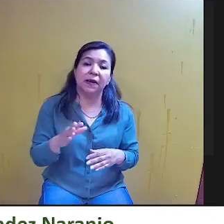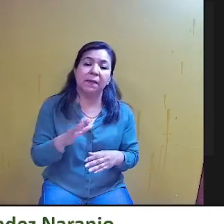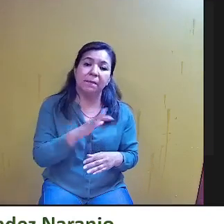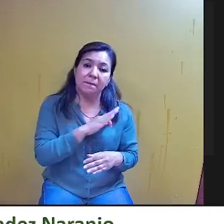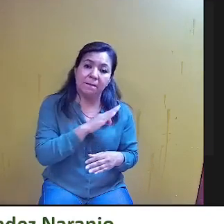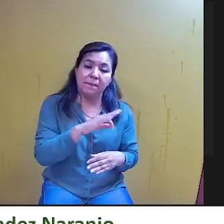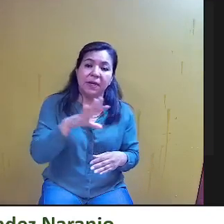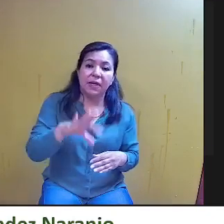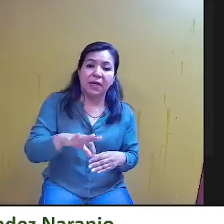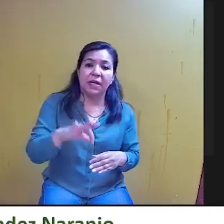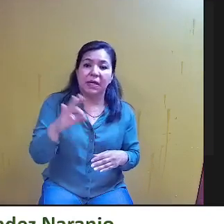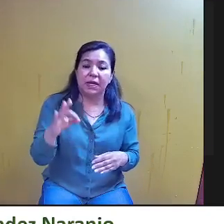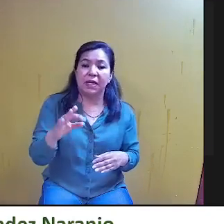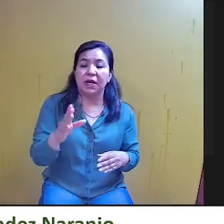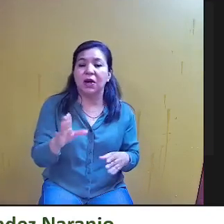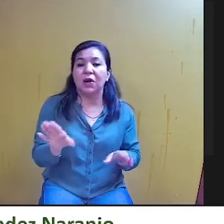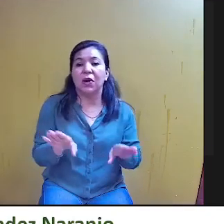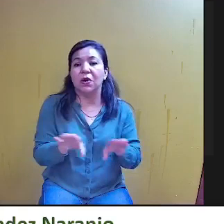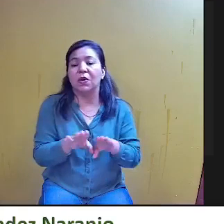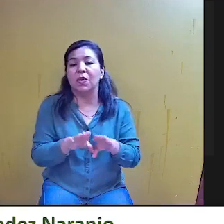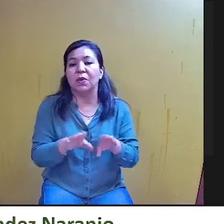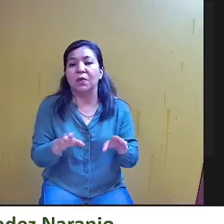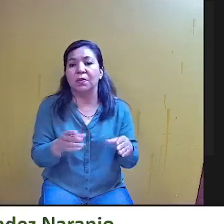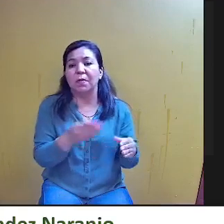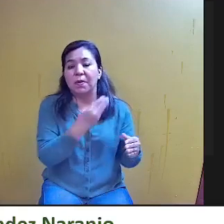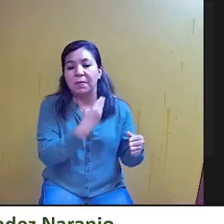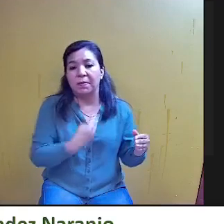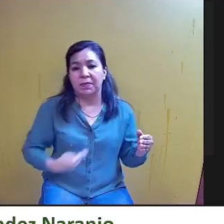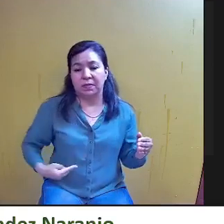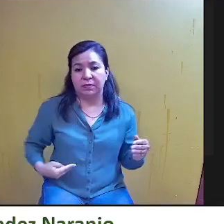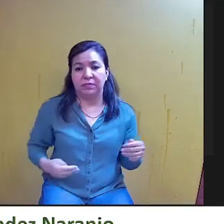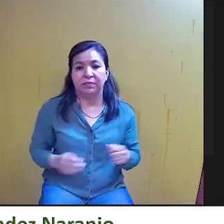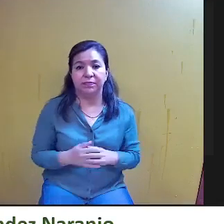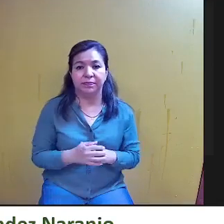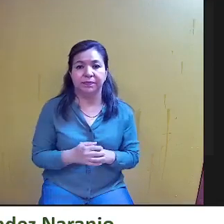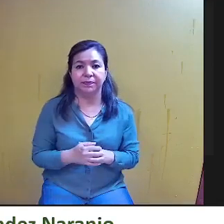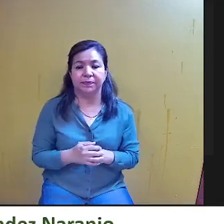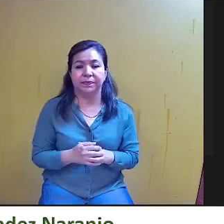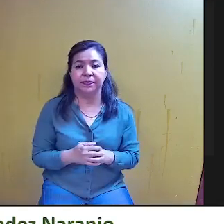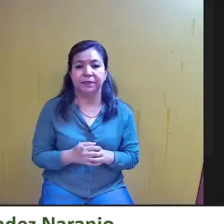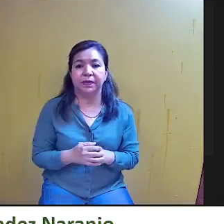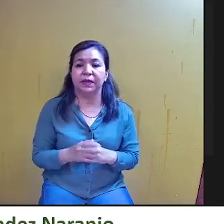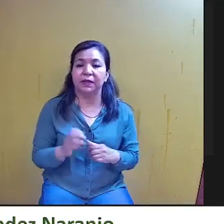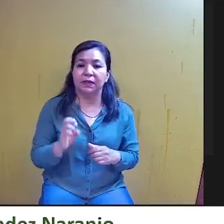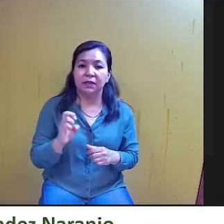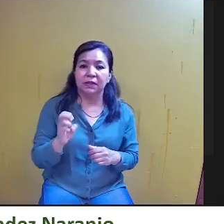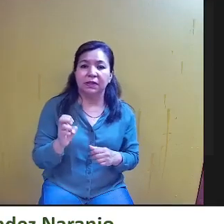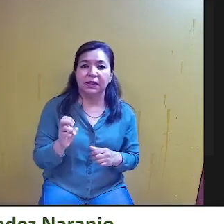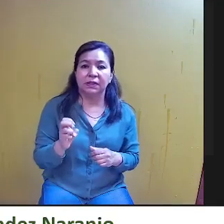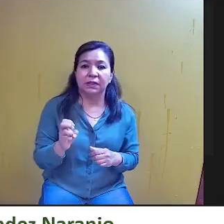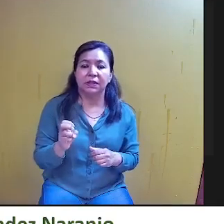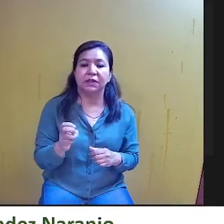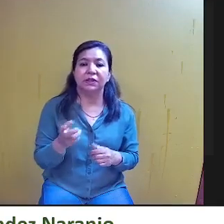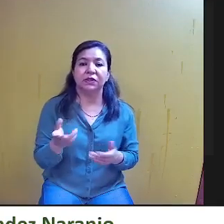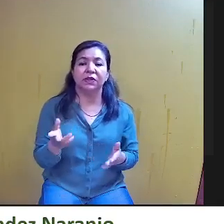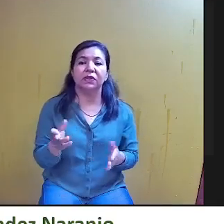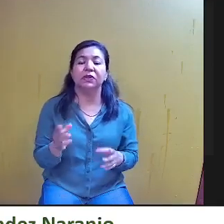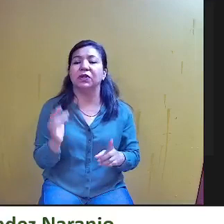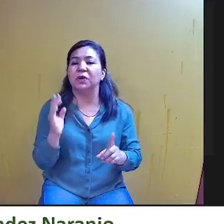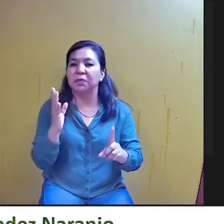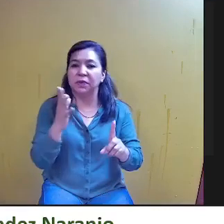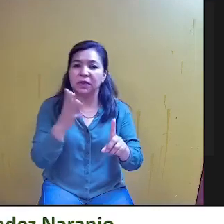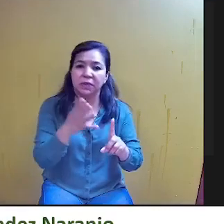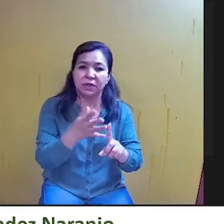y o presidentes de los mismos. De esta manera, el proceso de designación garantiza la razonabilidad y objetividad